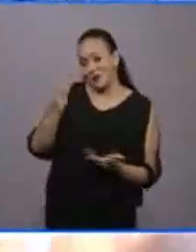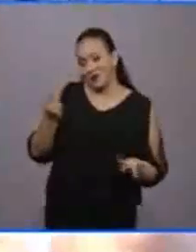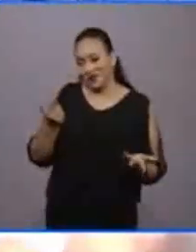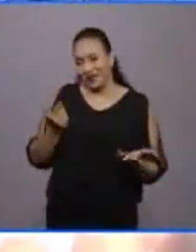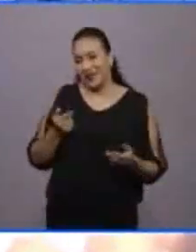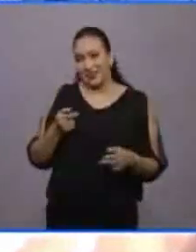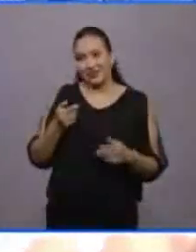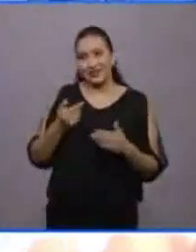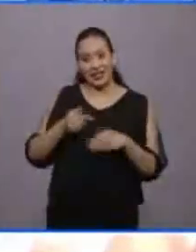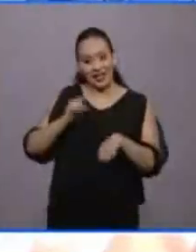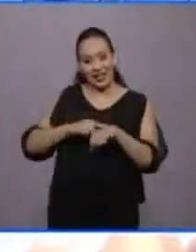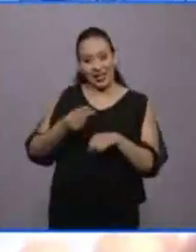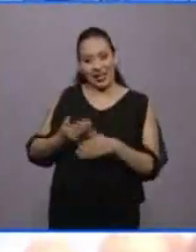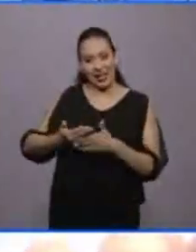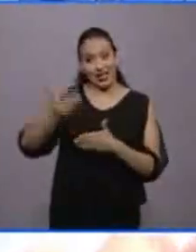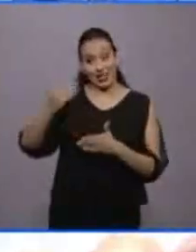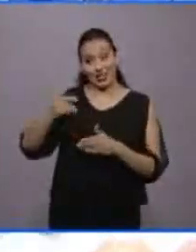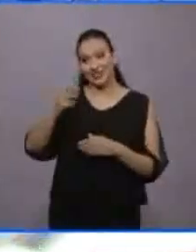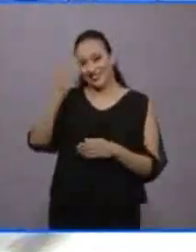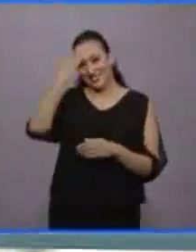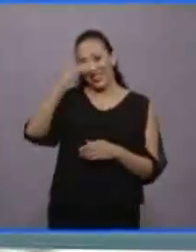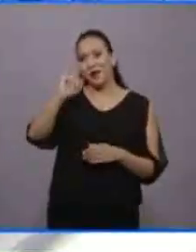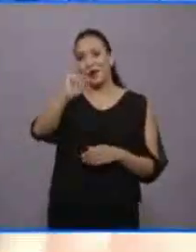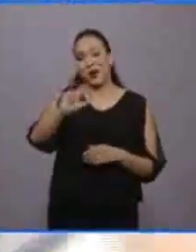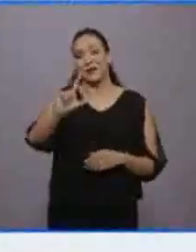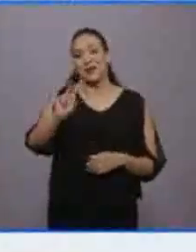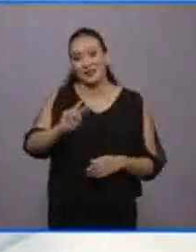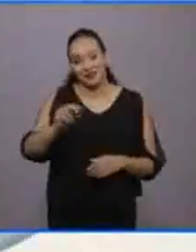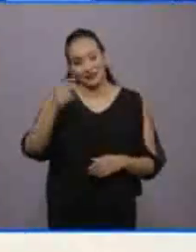empiecen todas las vacaciones y no nos agarre tanto tráfico.